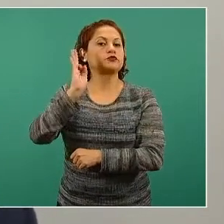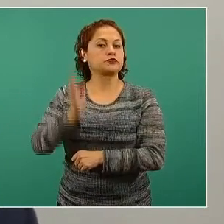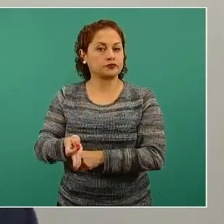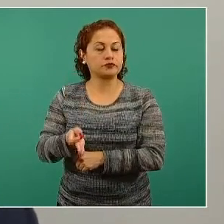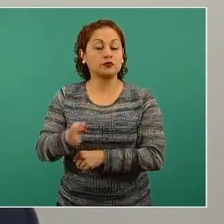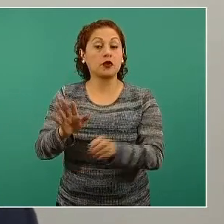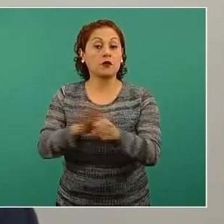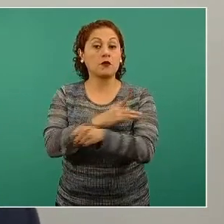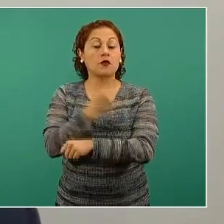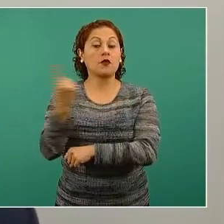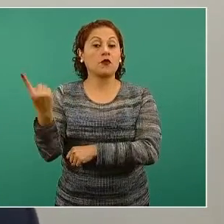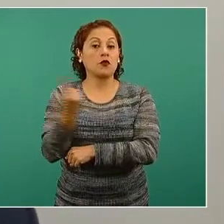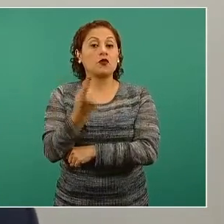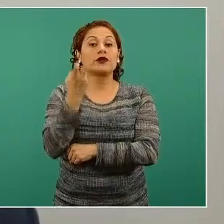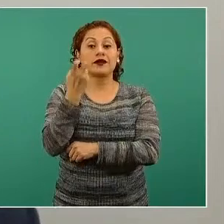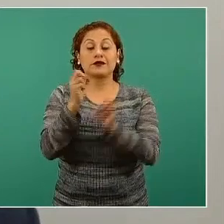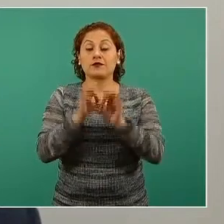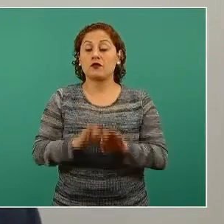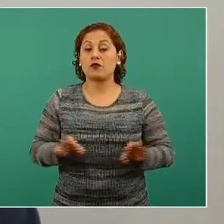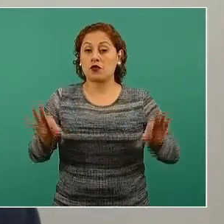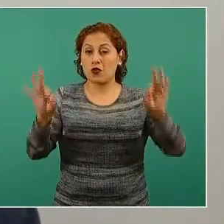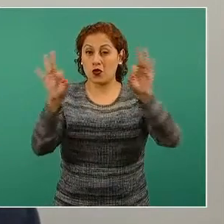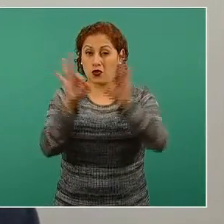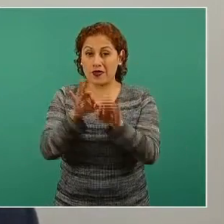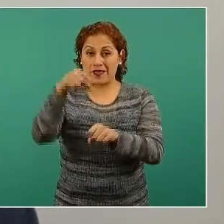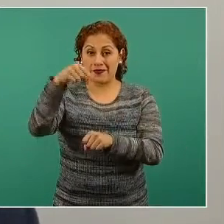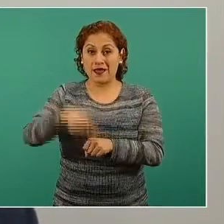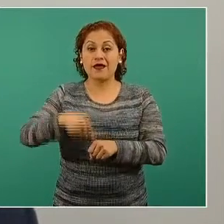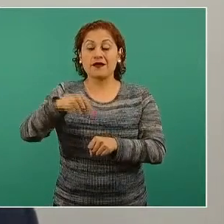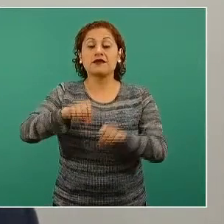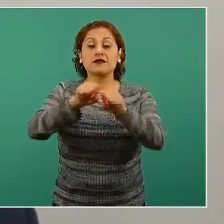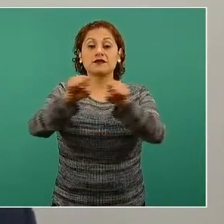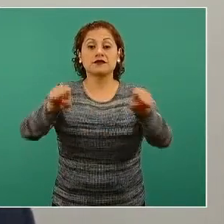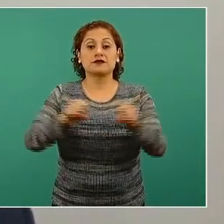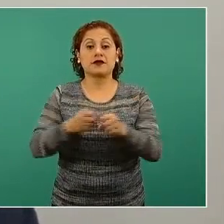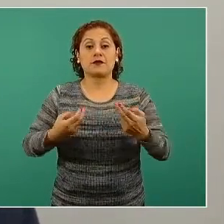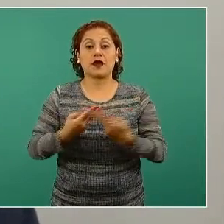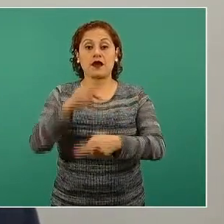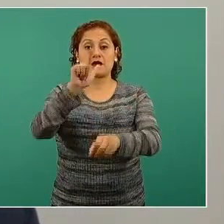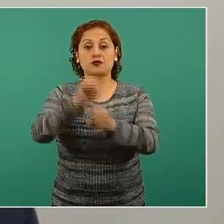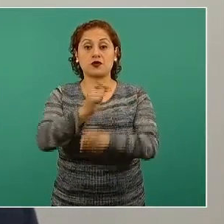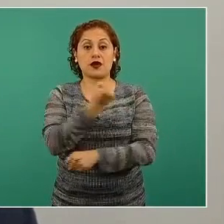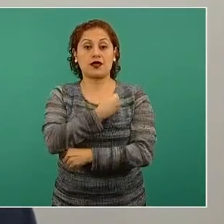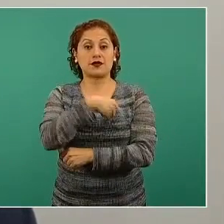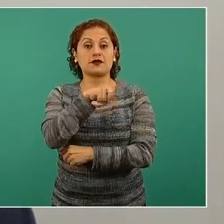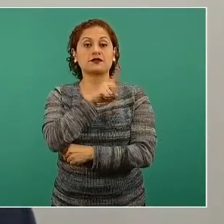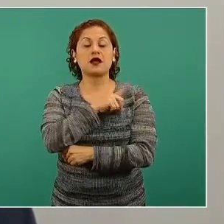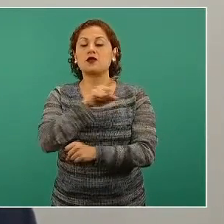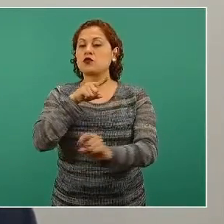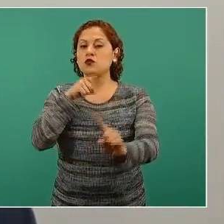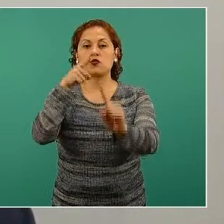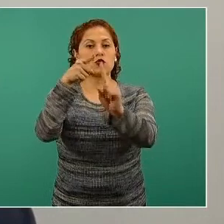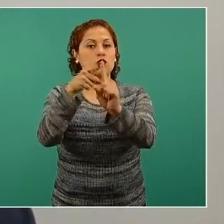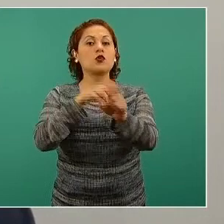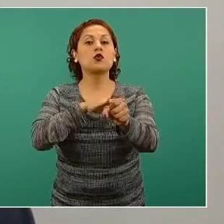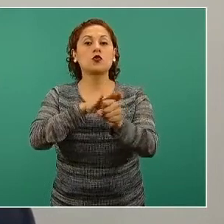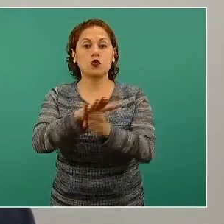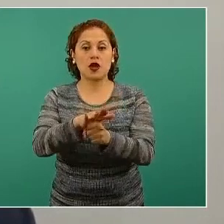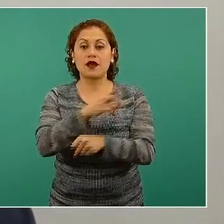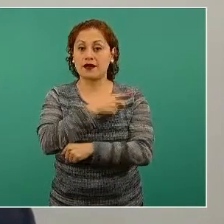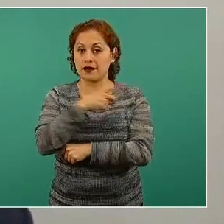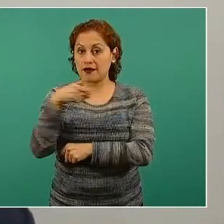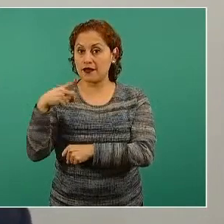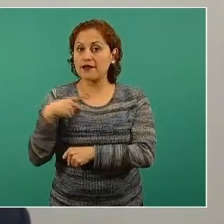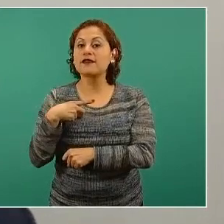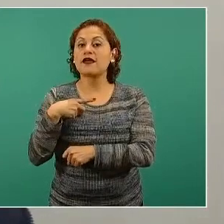es muy importante para el sistema nacional de salud es poder seguir asegurando la